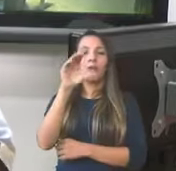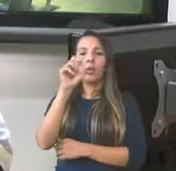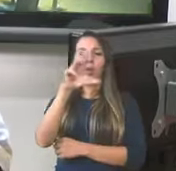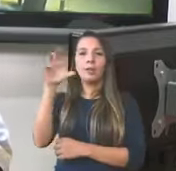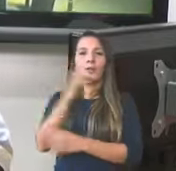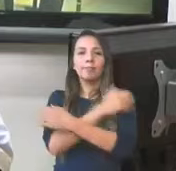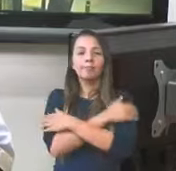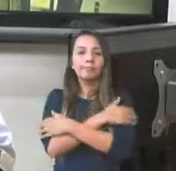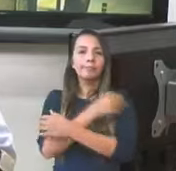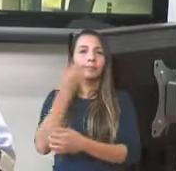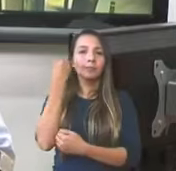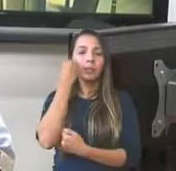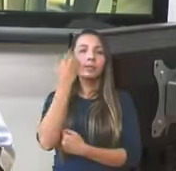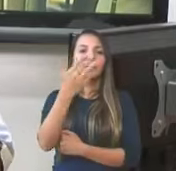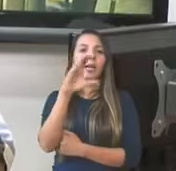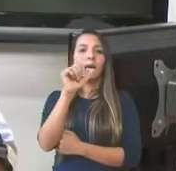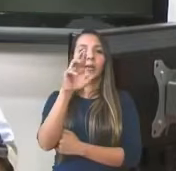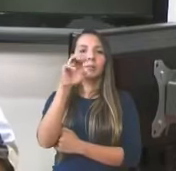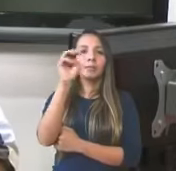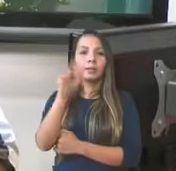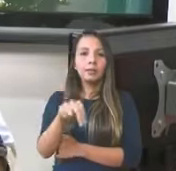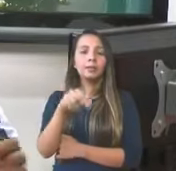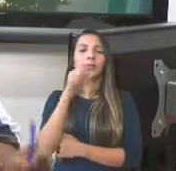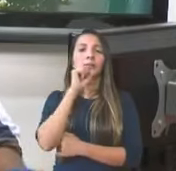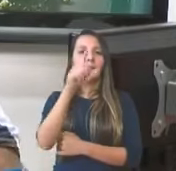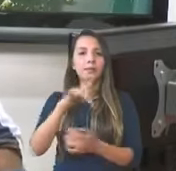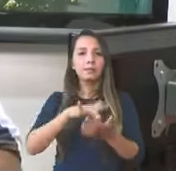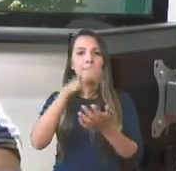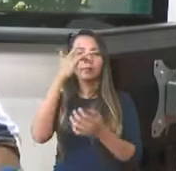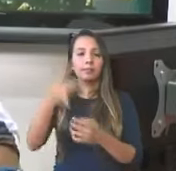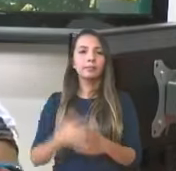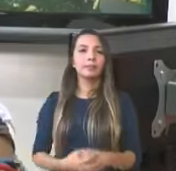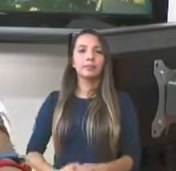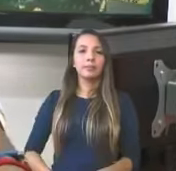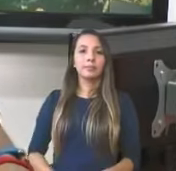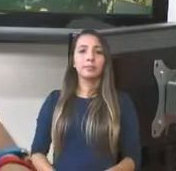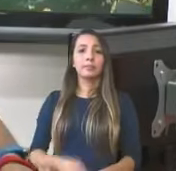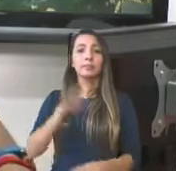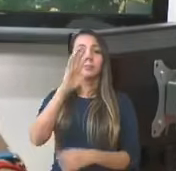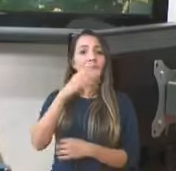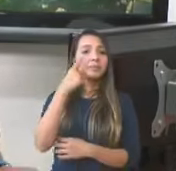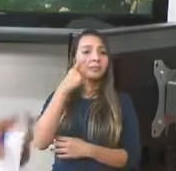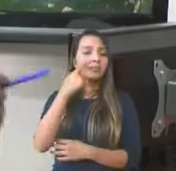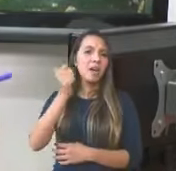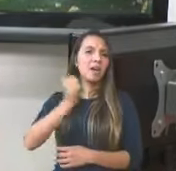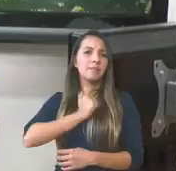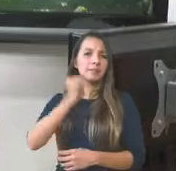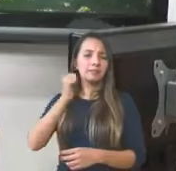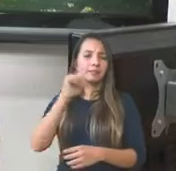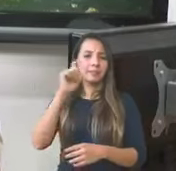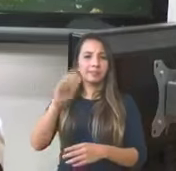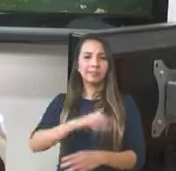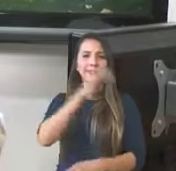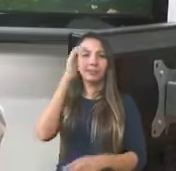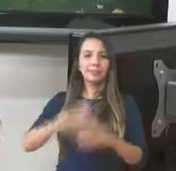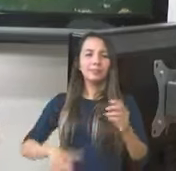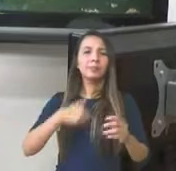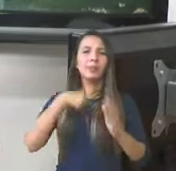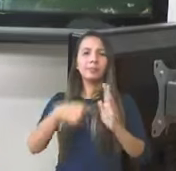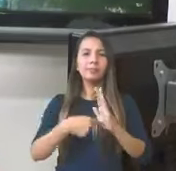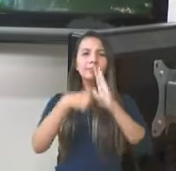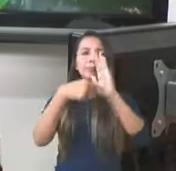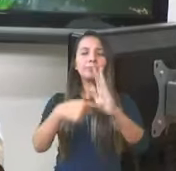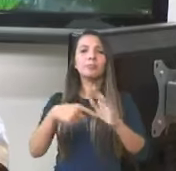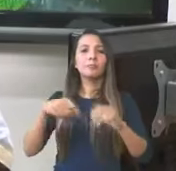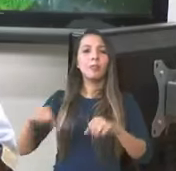a Carmen también nos está siguiendo, gracias, y miren, ¿qué les parece si al regresar del corte les presento cómo dio